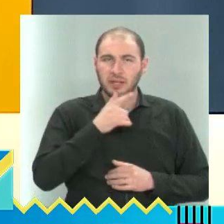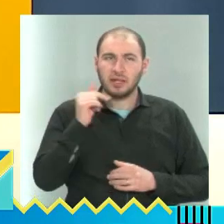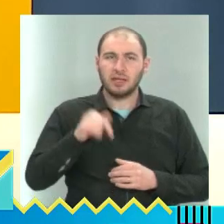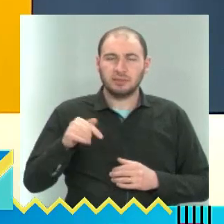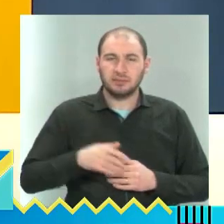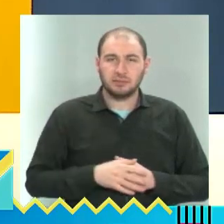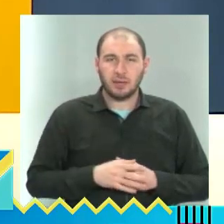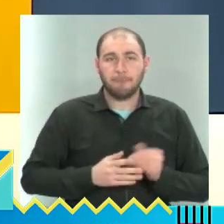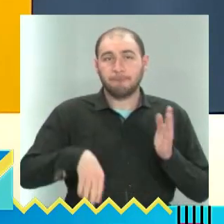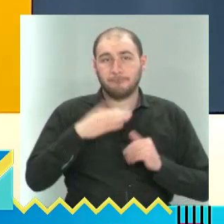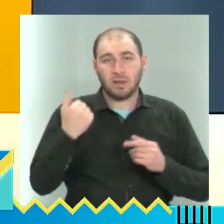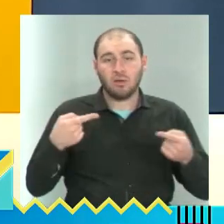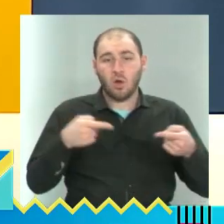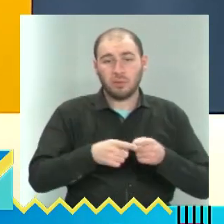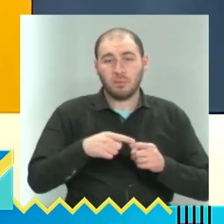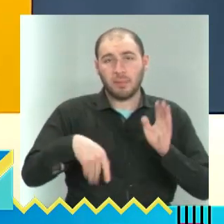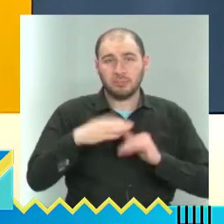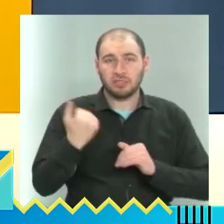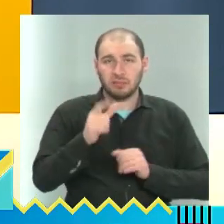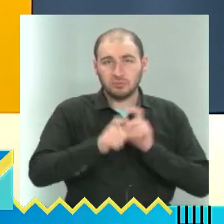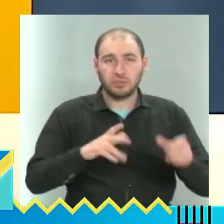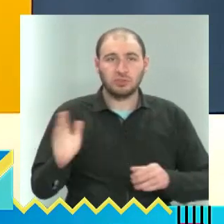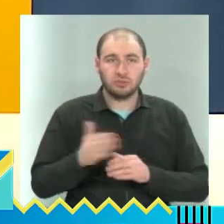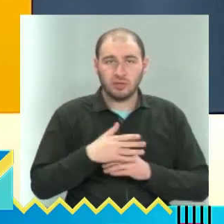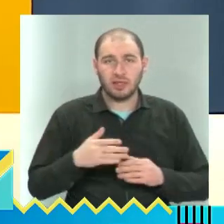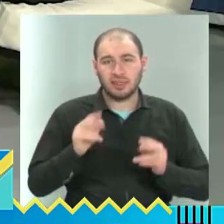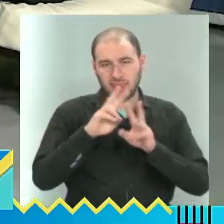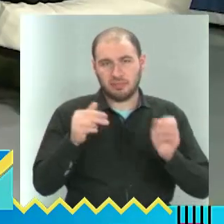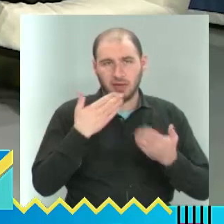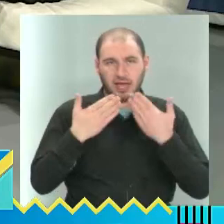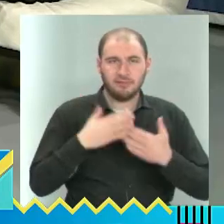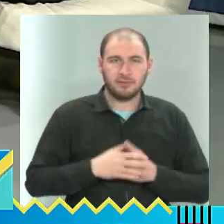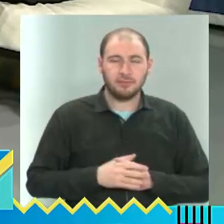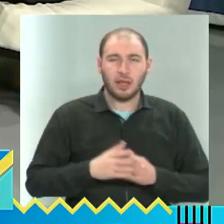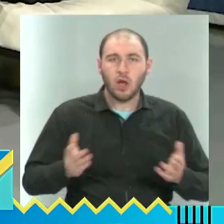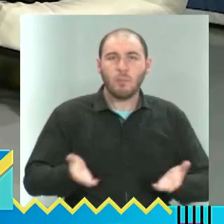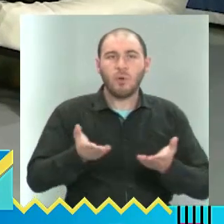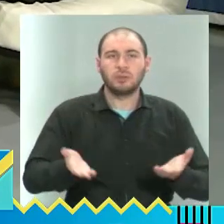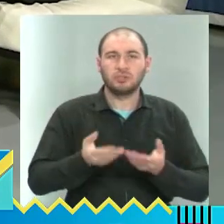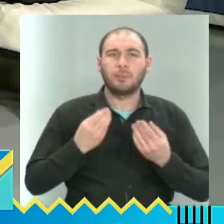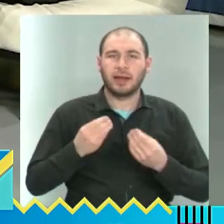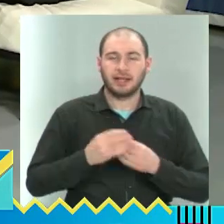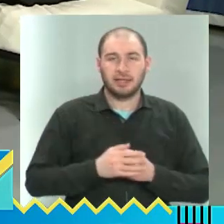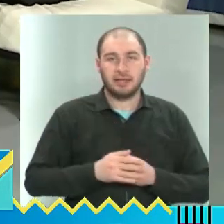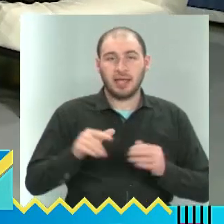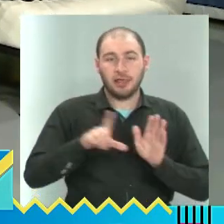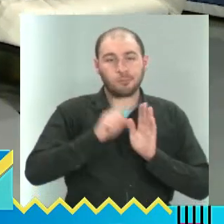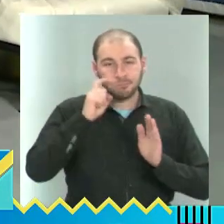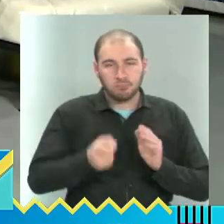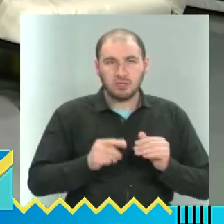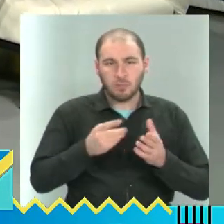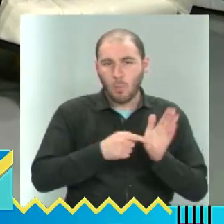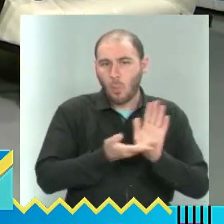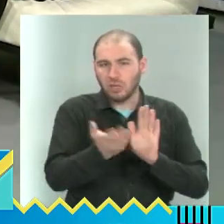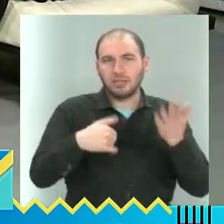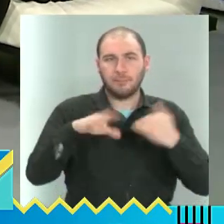ahí el principal objetivo que tenemos hoy todos los que abordamos el tema. Intentar promocionar para que este delito sea cada vez más